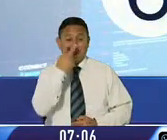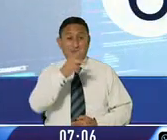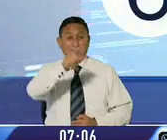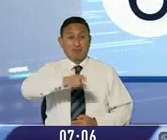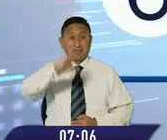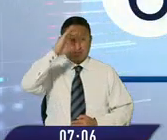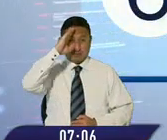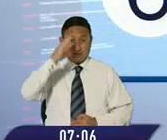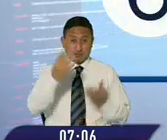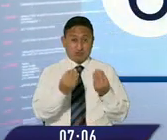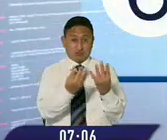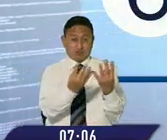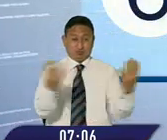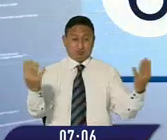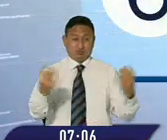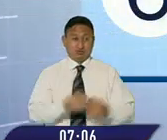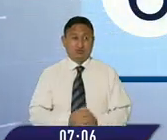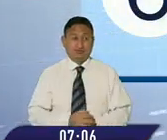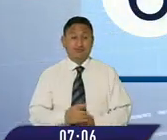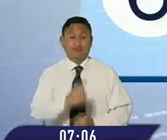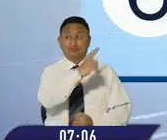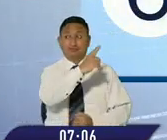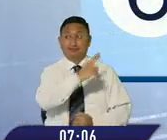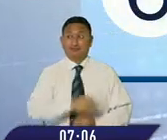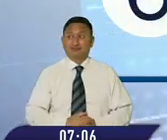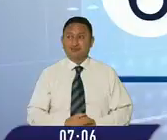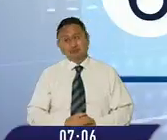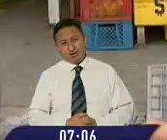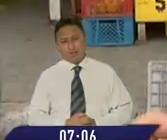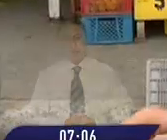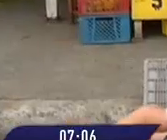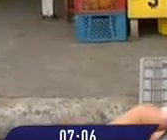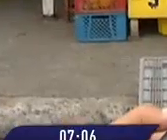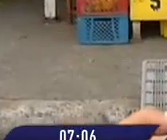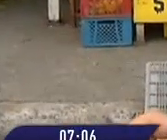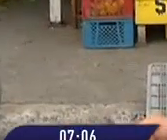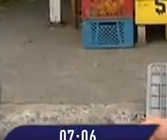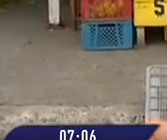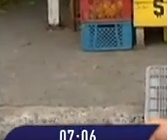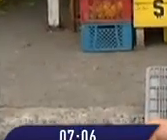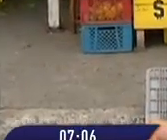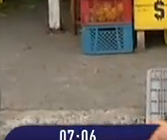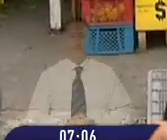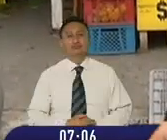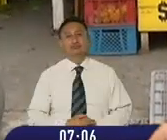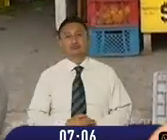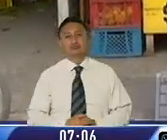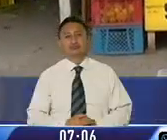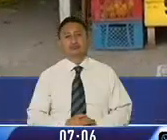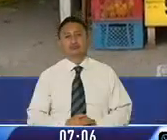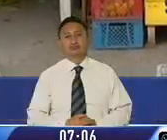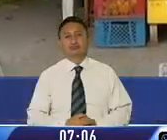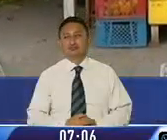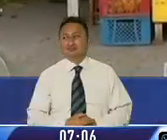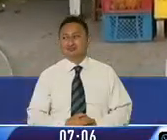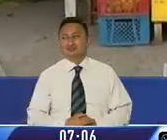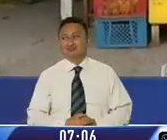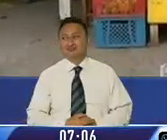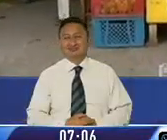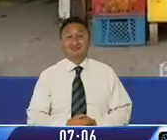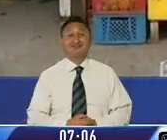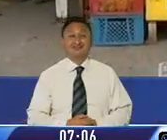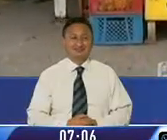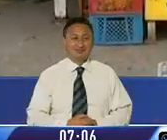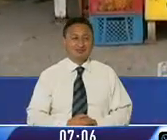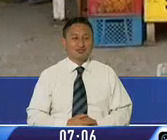elementos policiales. En total, fueron 10 las personas detenidas. Hemos tenido la presencia de varios manifestantes, los